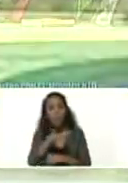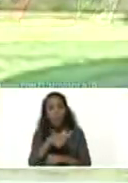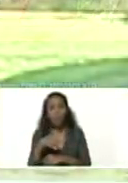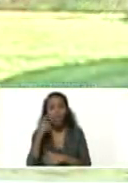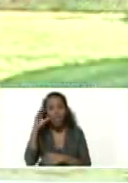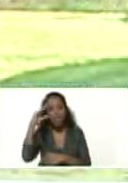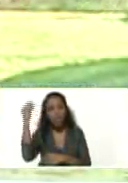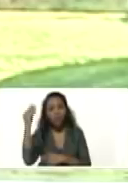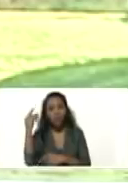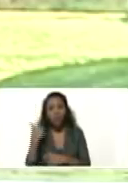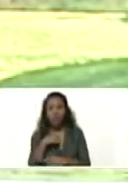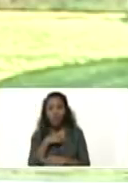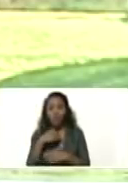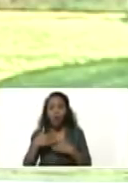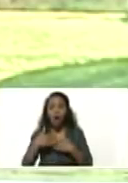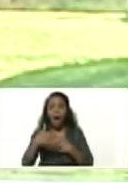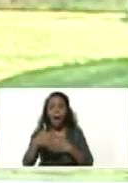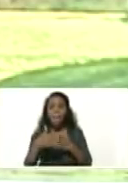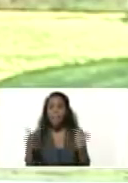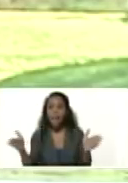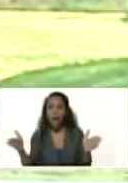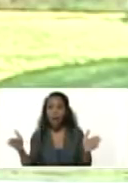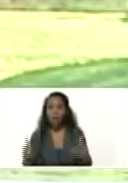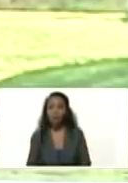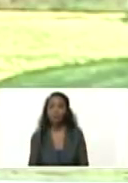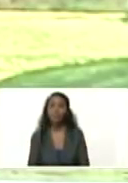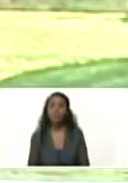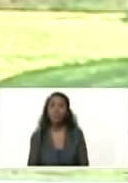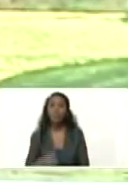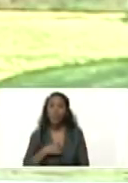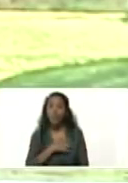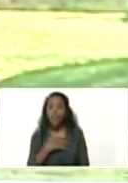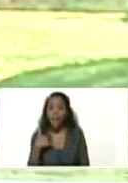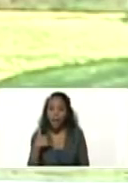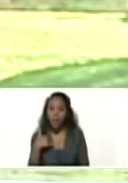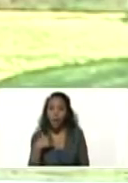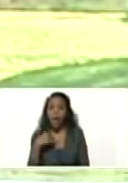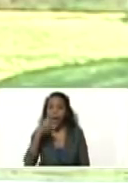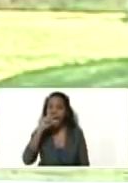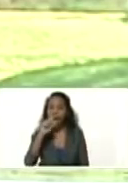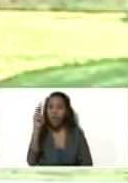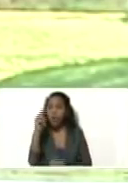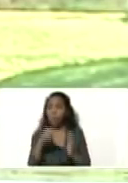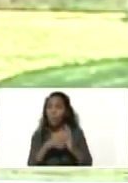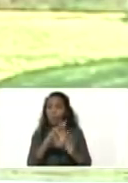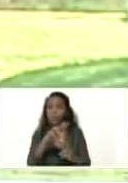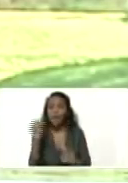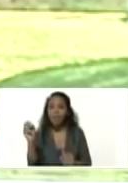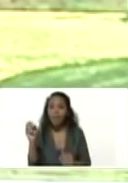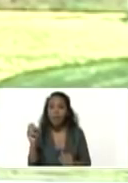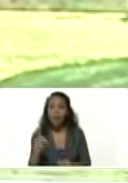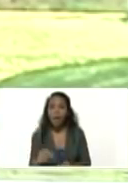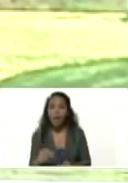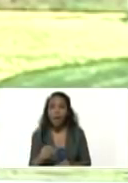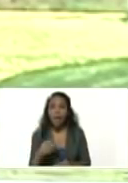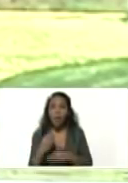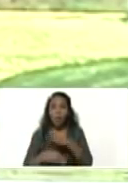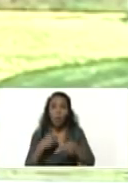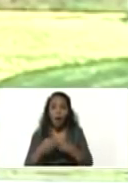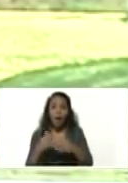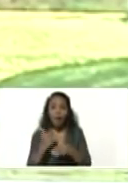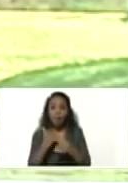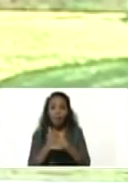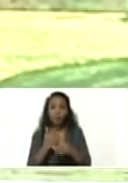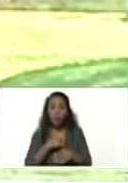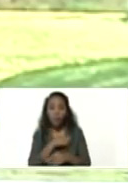Vamos a ampliarlo. Yo quiero ahora, viene el año 2020. El año 2020 va a ser de recuperación,